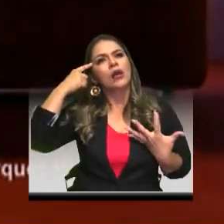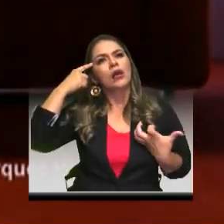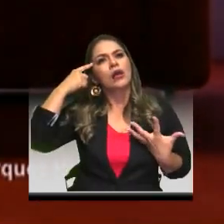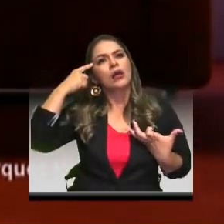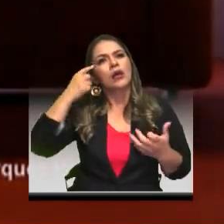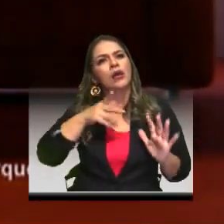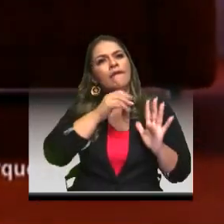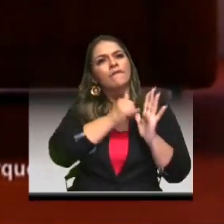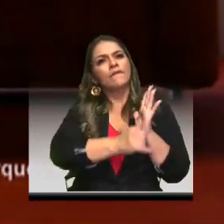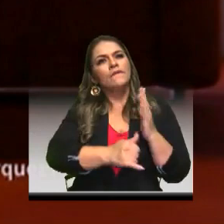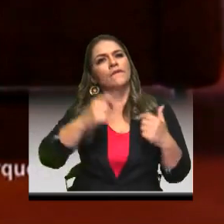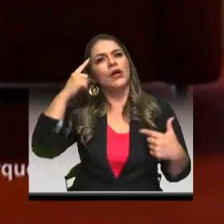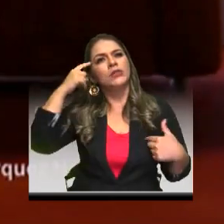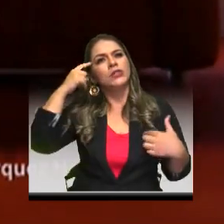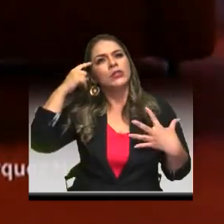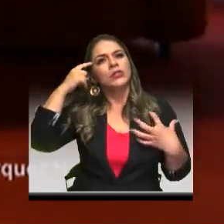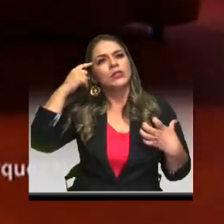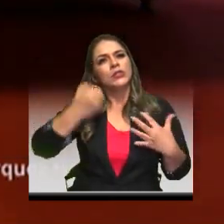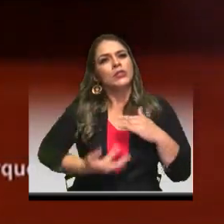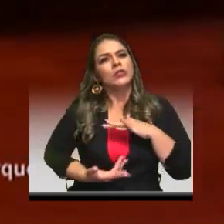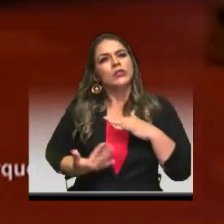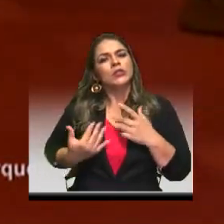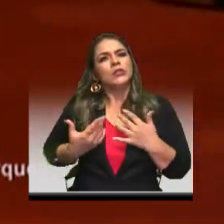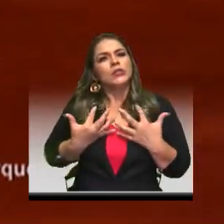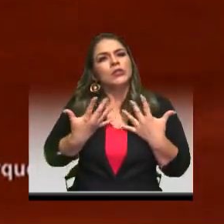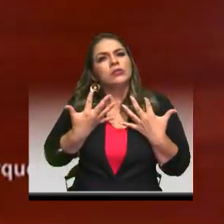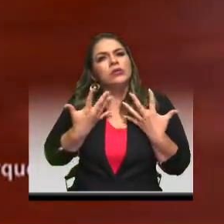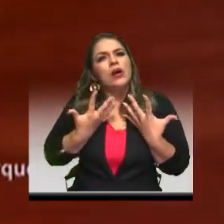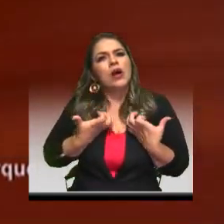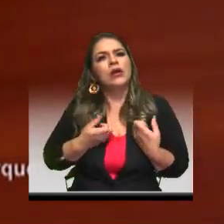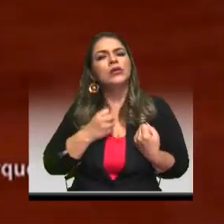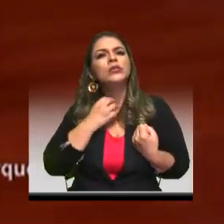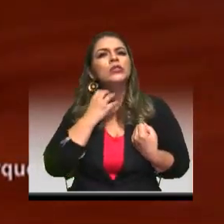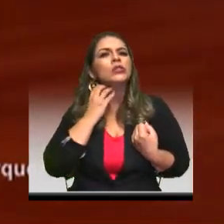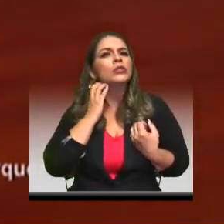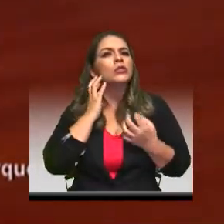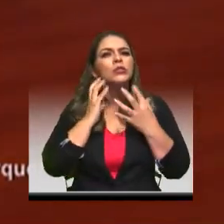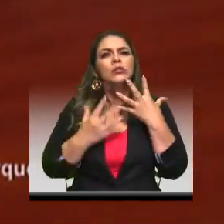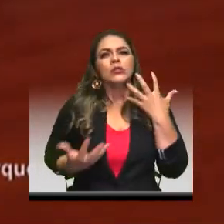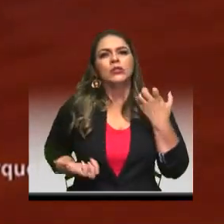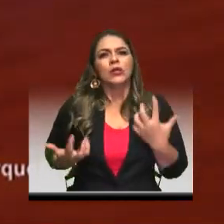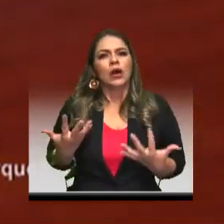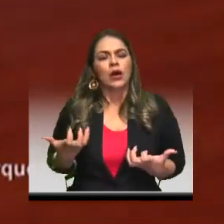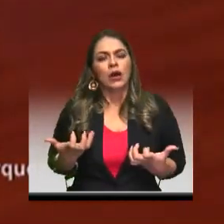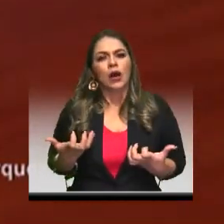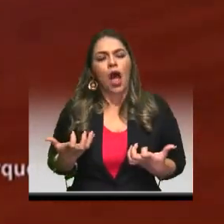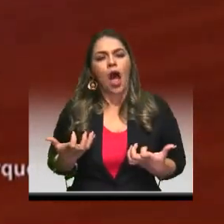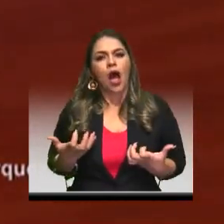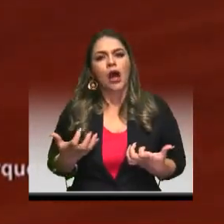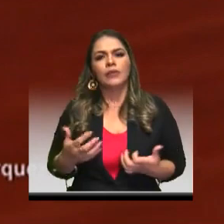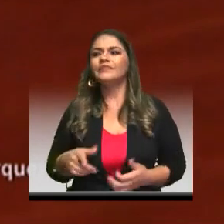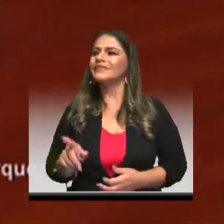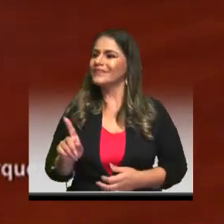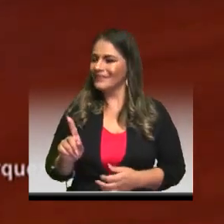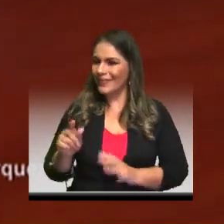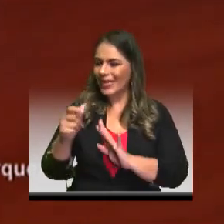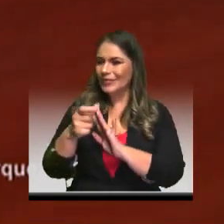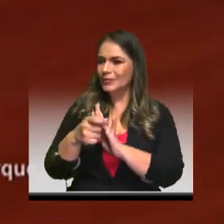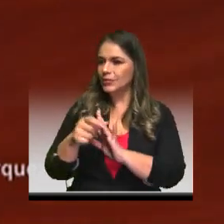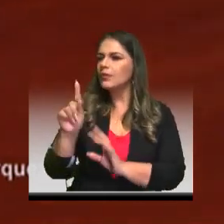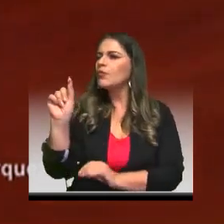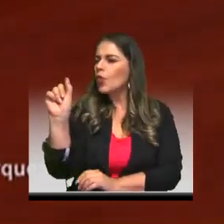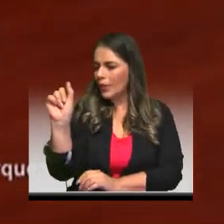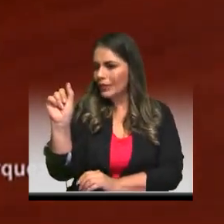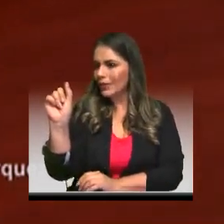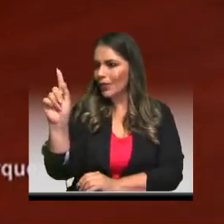Esa necesidad que empieza a crecer y que yo no la puedo controlar. Entonces me paro, le digo a mi esposa, vuelvo